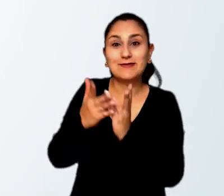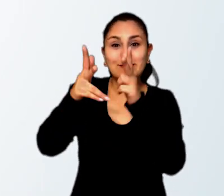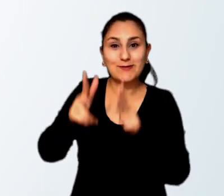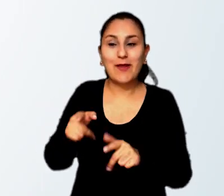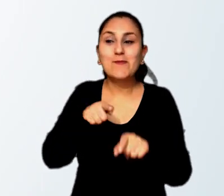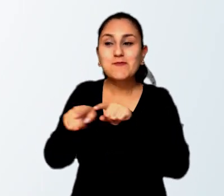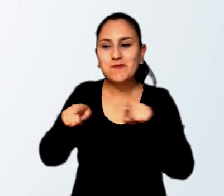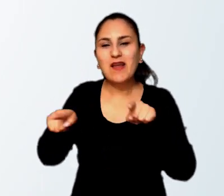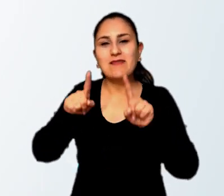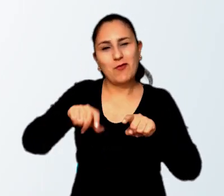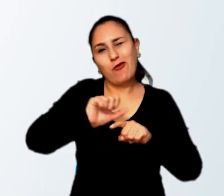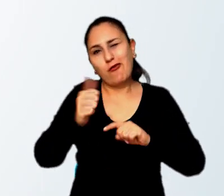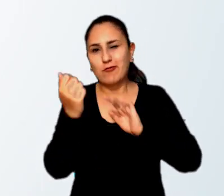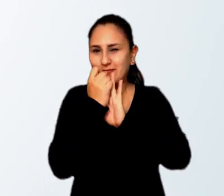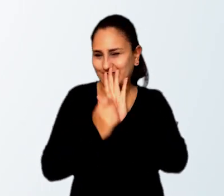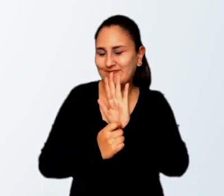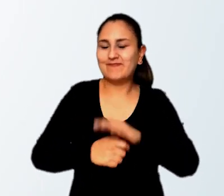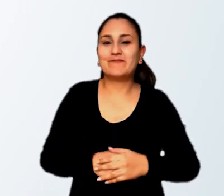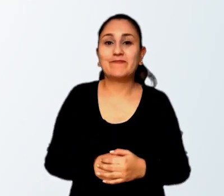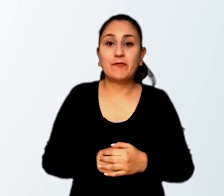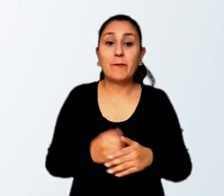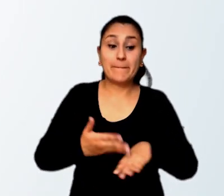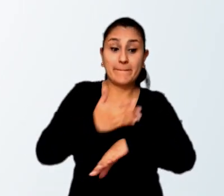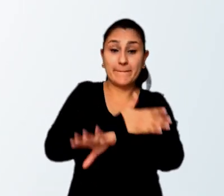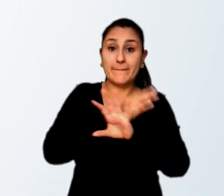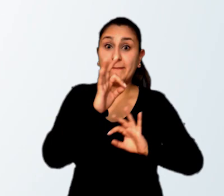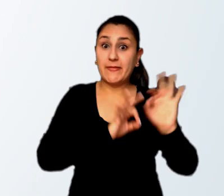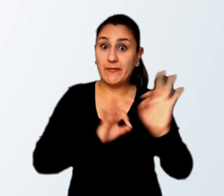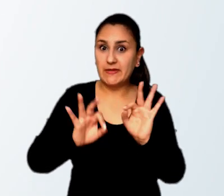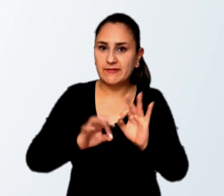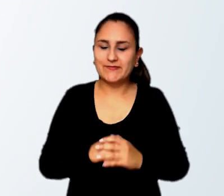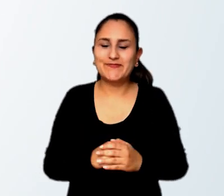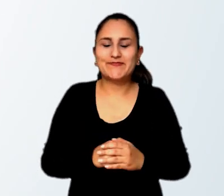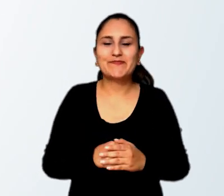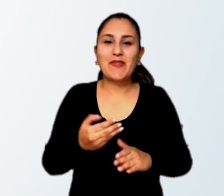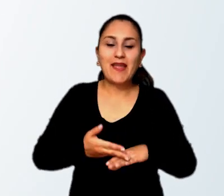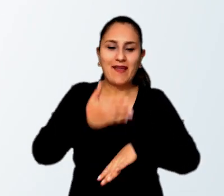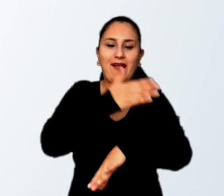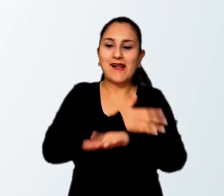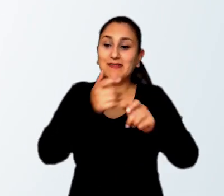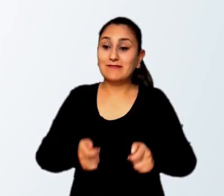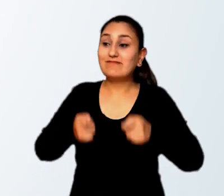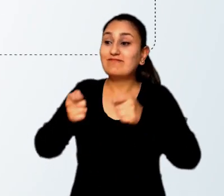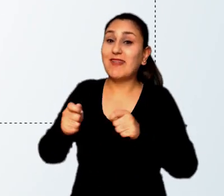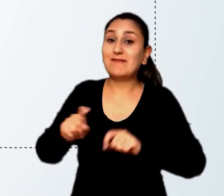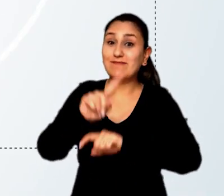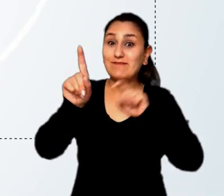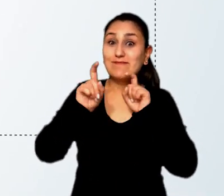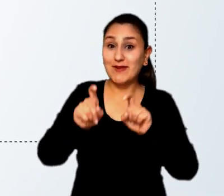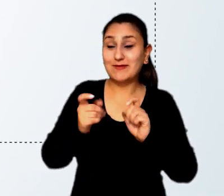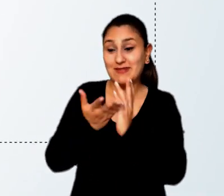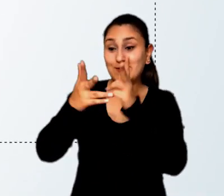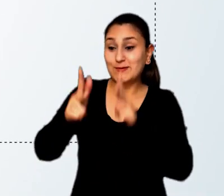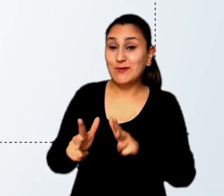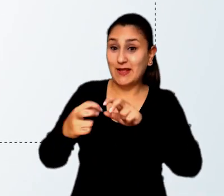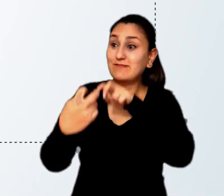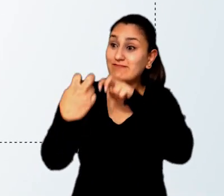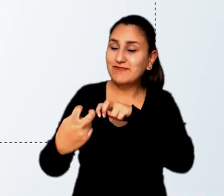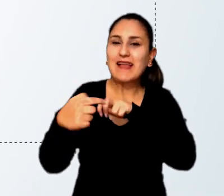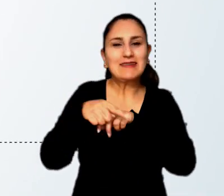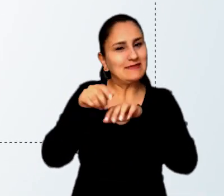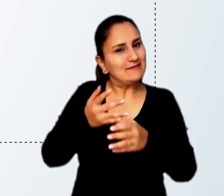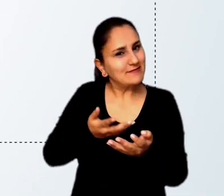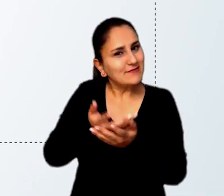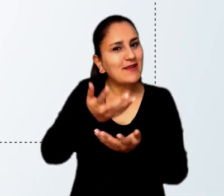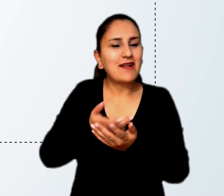otros preparación previo a la aplicación de las preguntas con los estudiantes se sugiere que lea